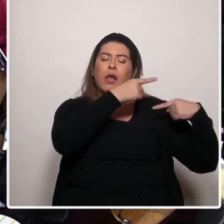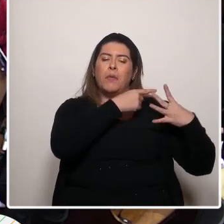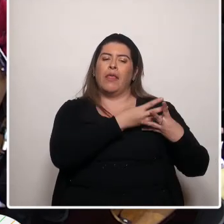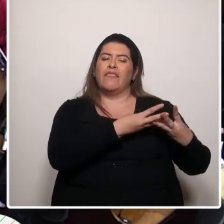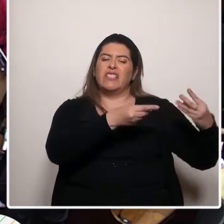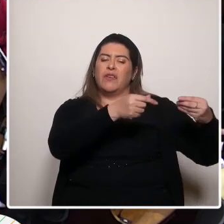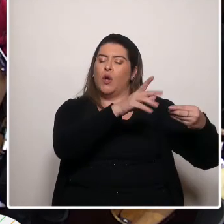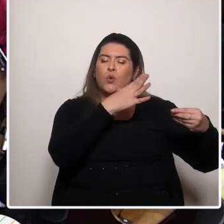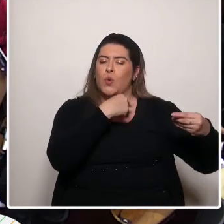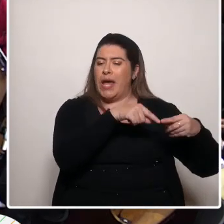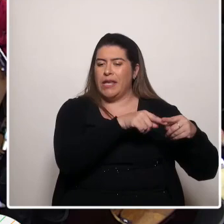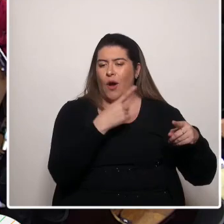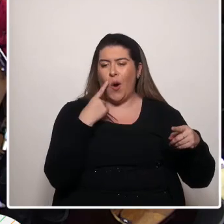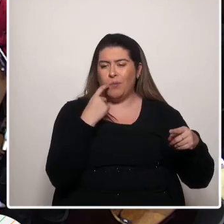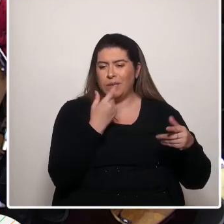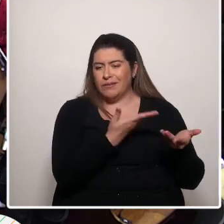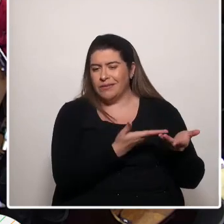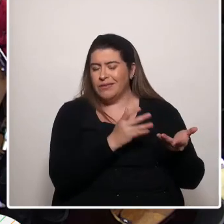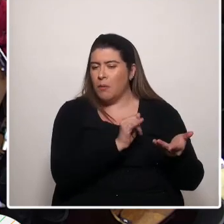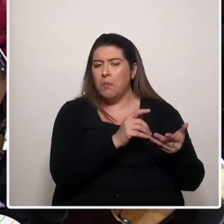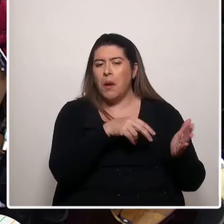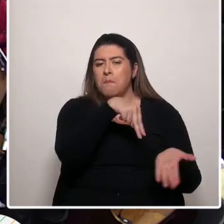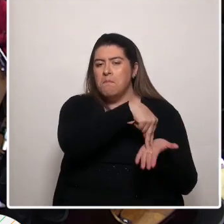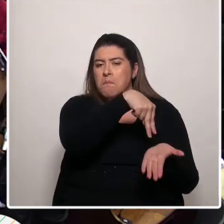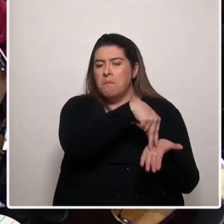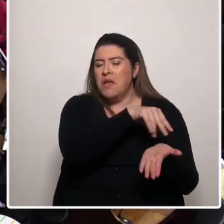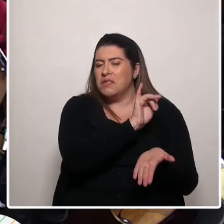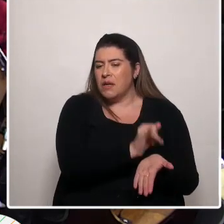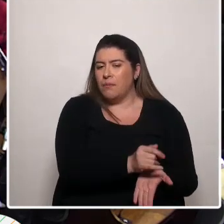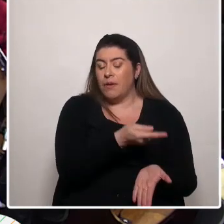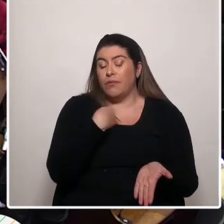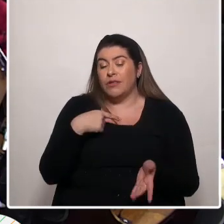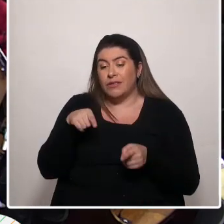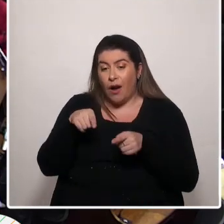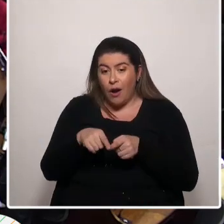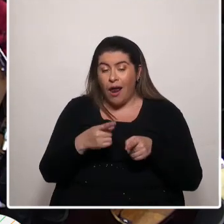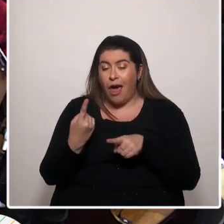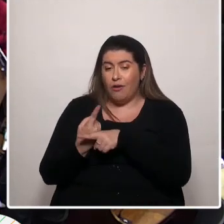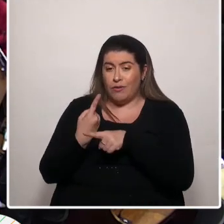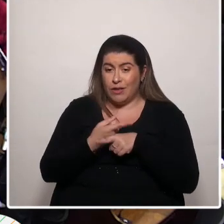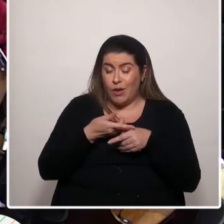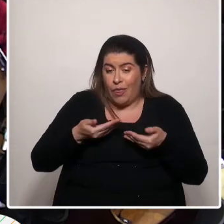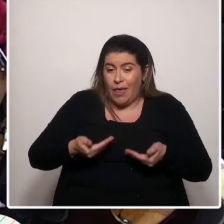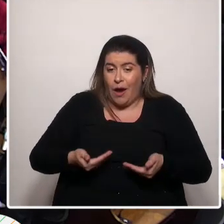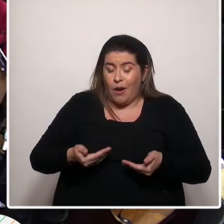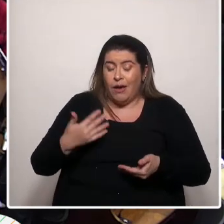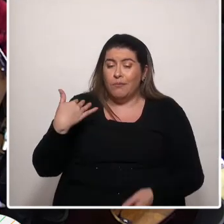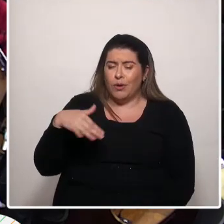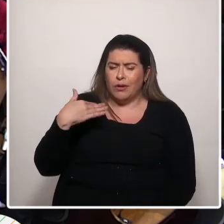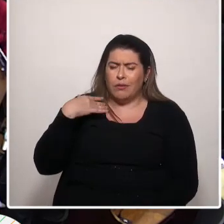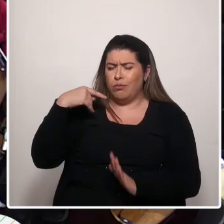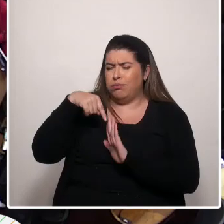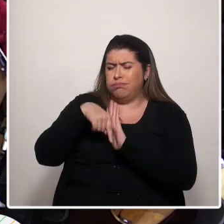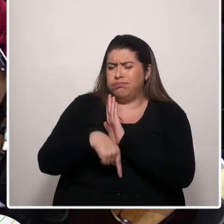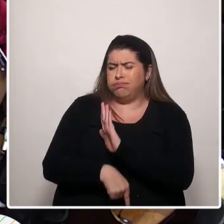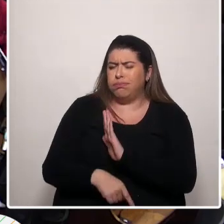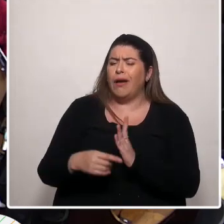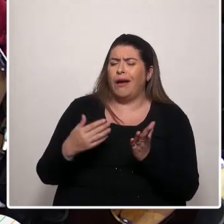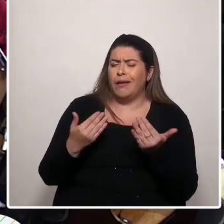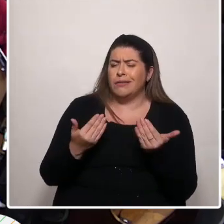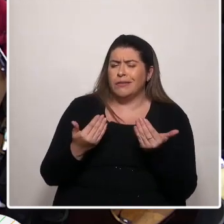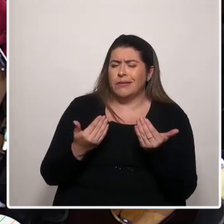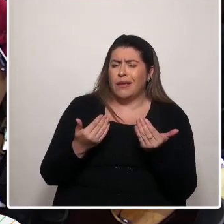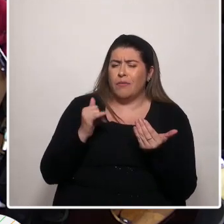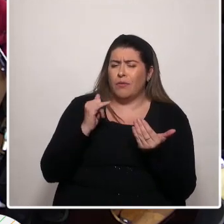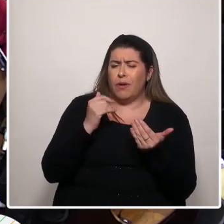¿no? Por eso me parece que es prudente la conversación que estamos teniendo hoy día y tremendamente profunda y necesaria para todo lo que